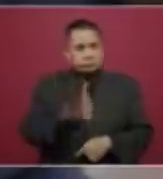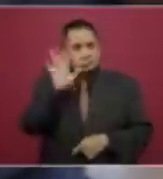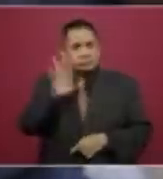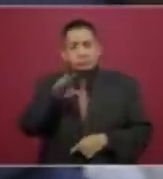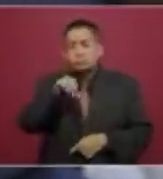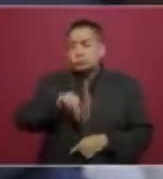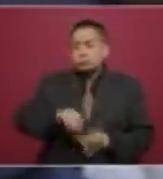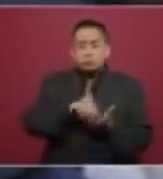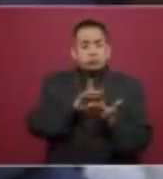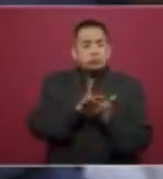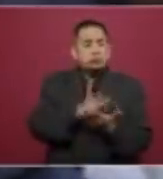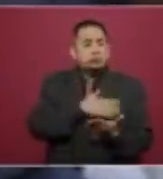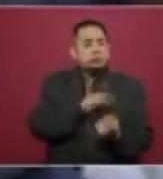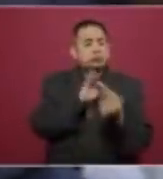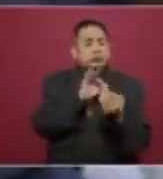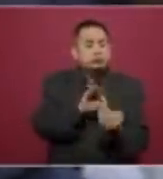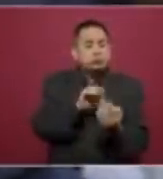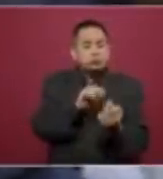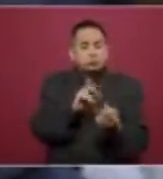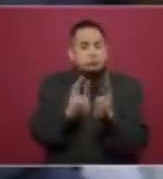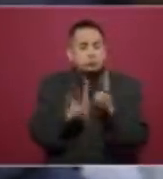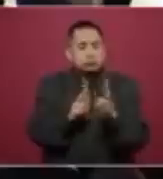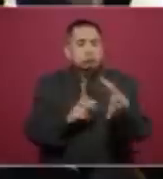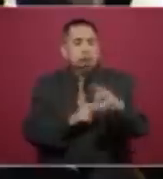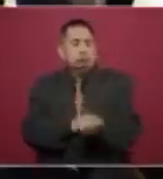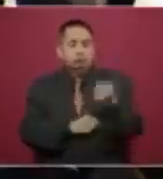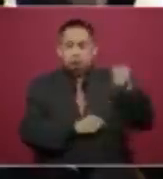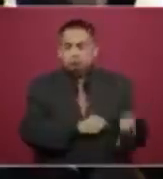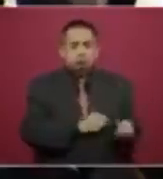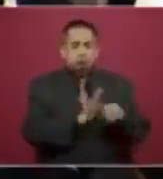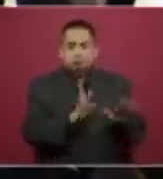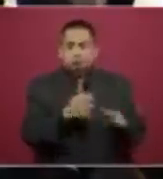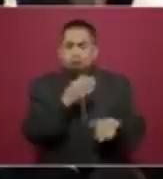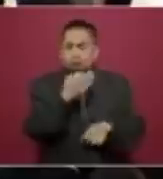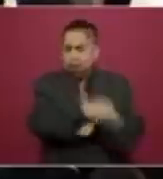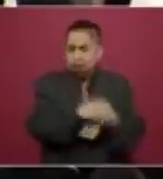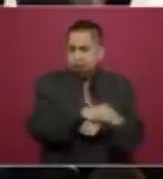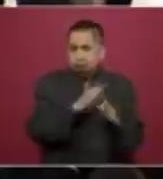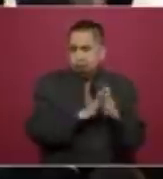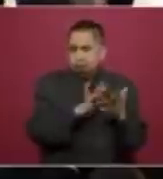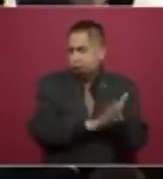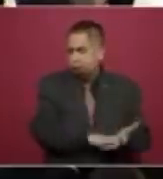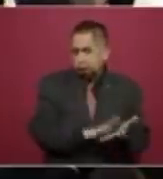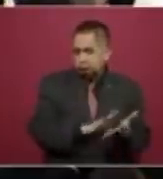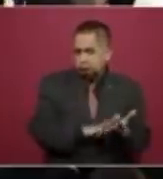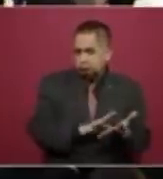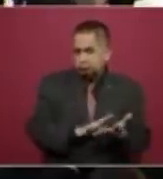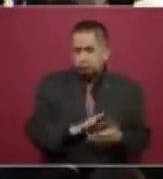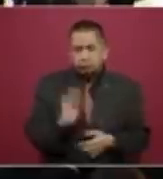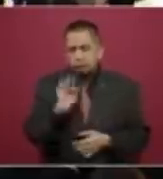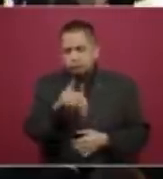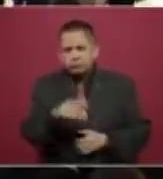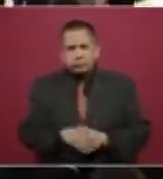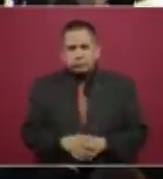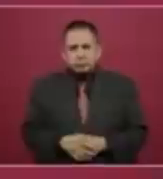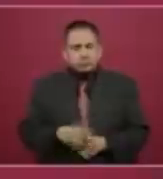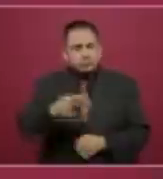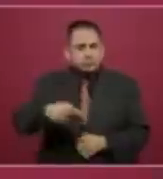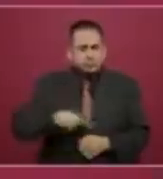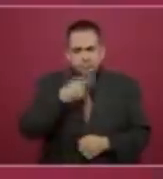citados a declarar, podrían quedarse en prisión preventiva. Esas son las tres preguntas. Gracias, presidente. La primera, que sí,